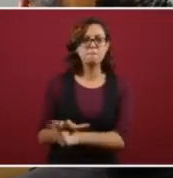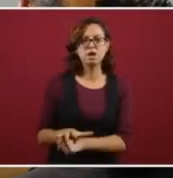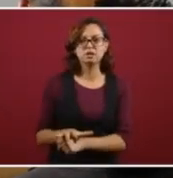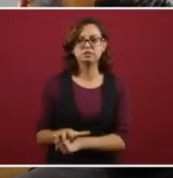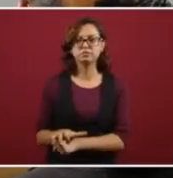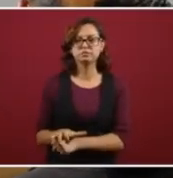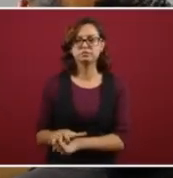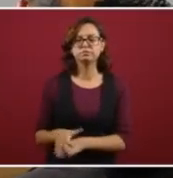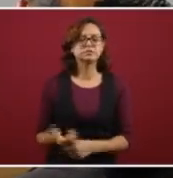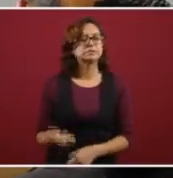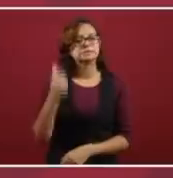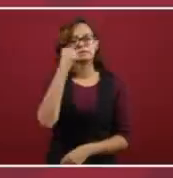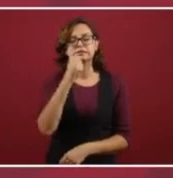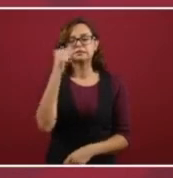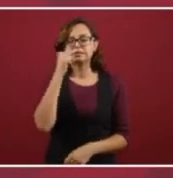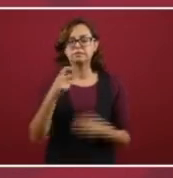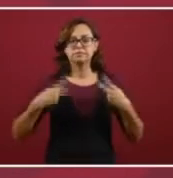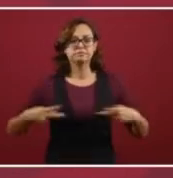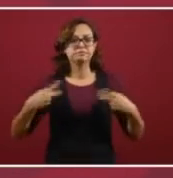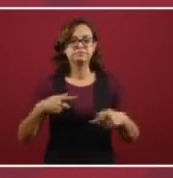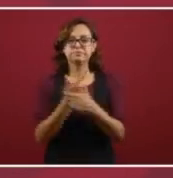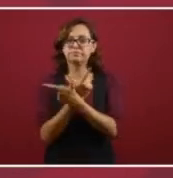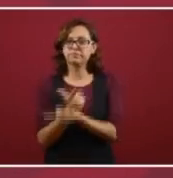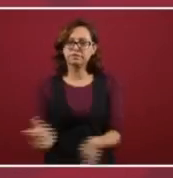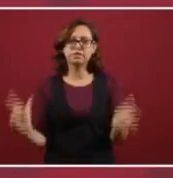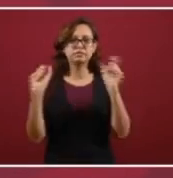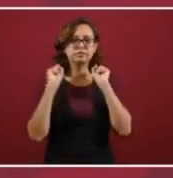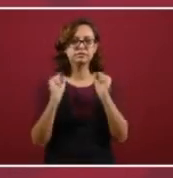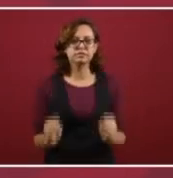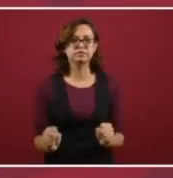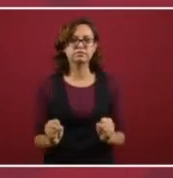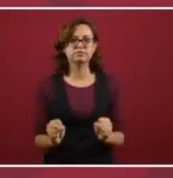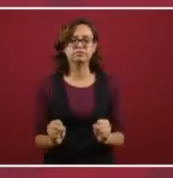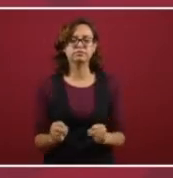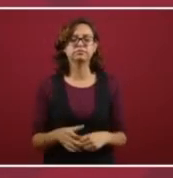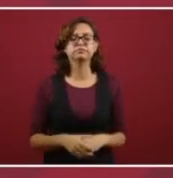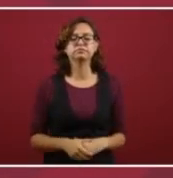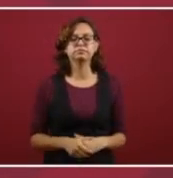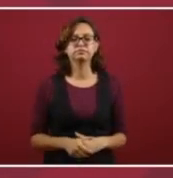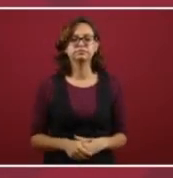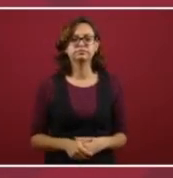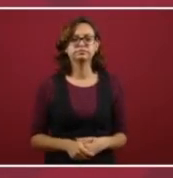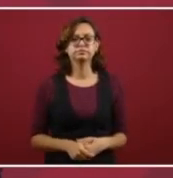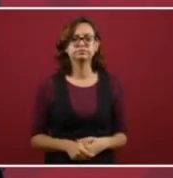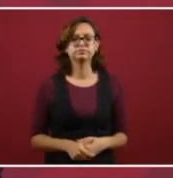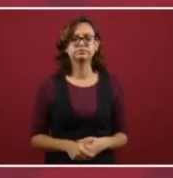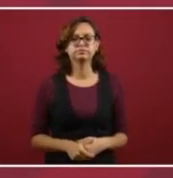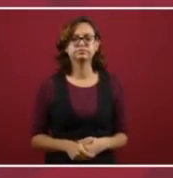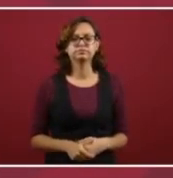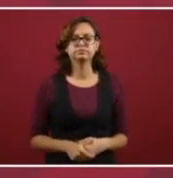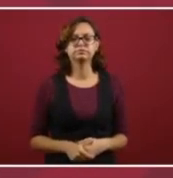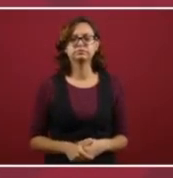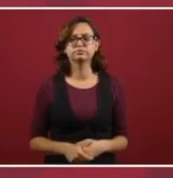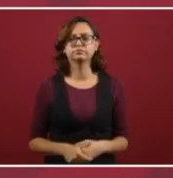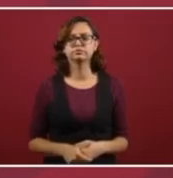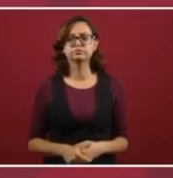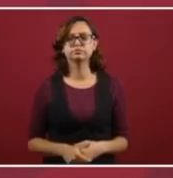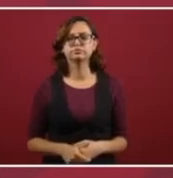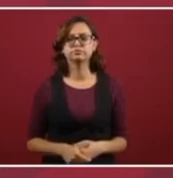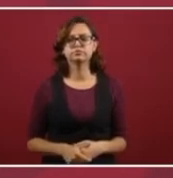normalistas de Ayotzinapa son provocadores y perjudican el movimiento legítimo. Ayer hubieron excesos,